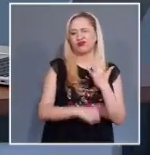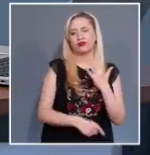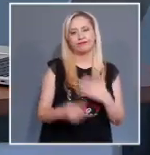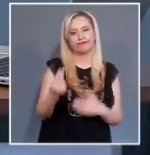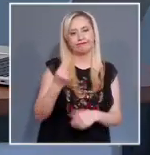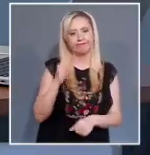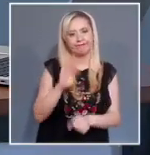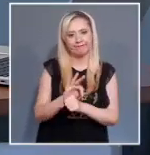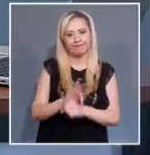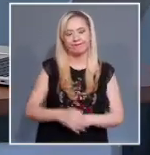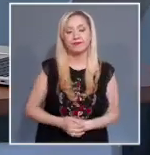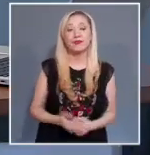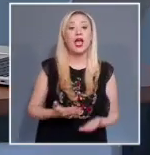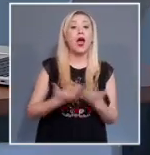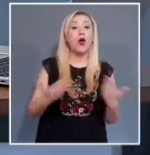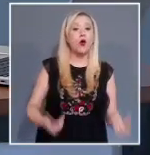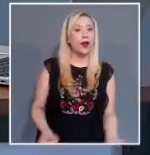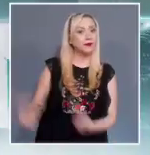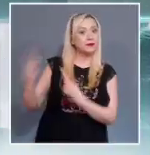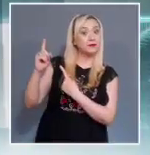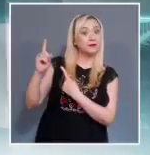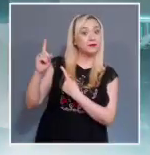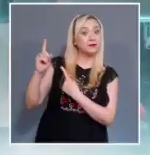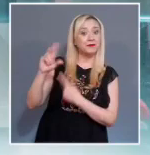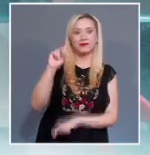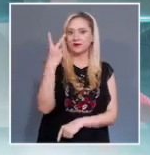Vámonos a las breves de México.